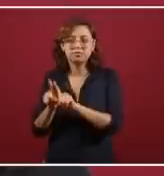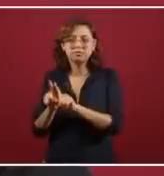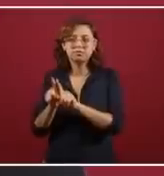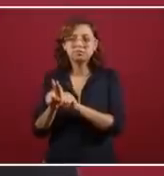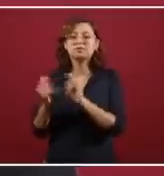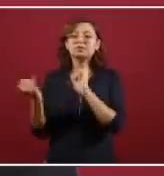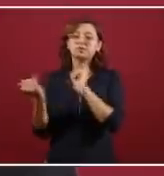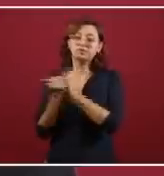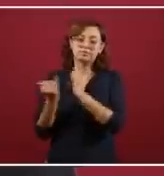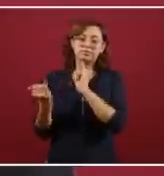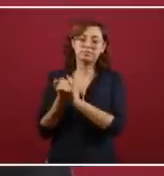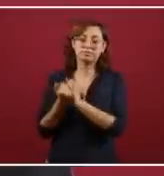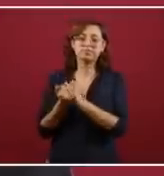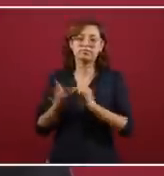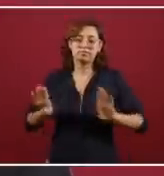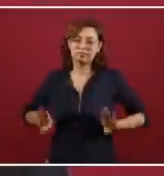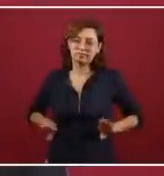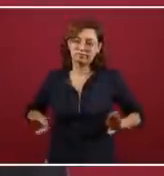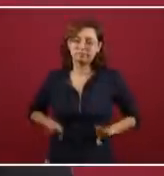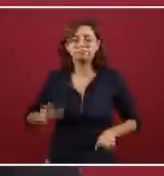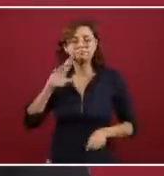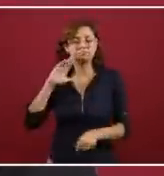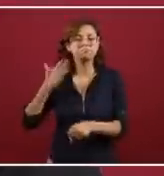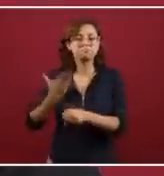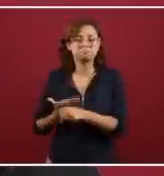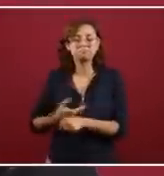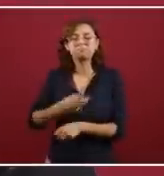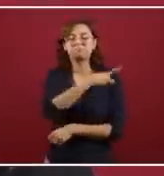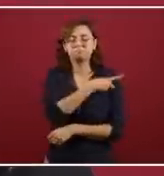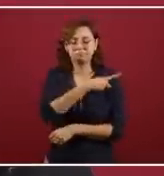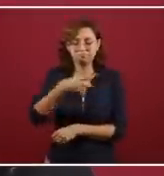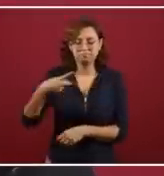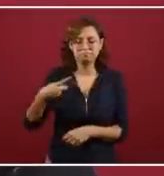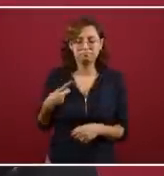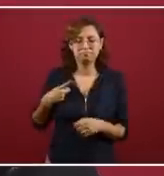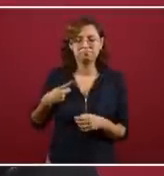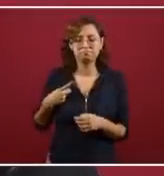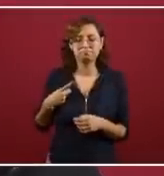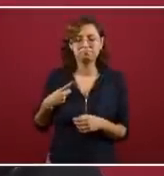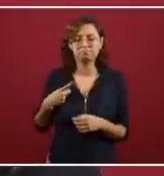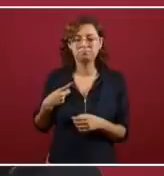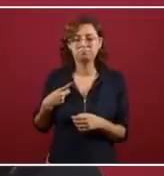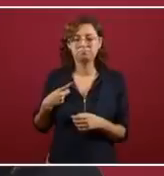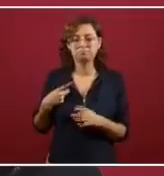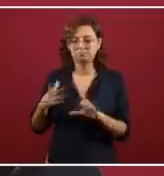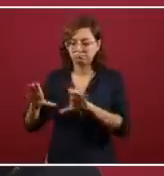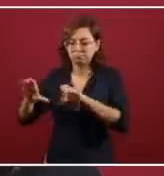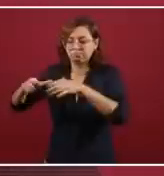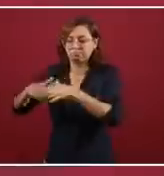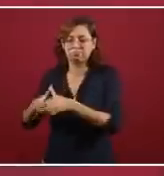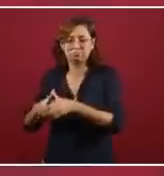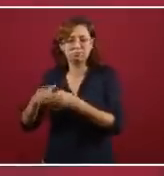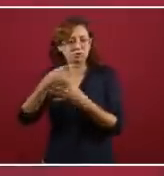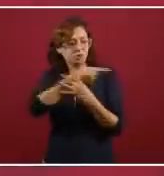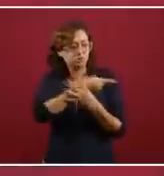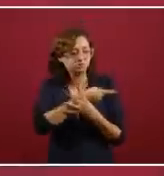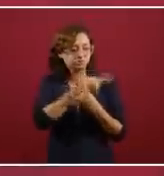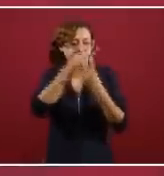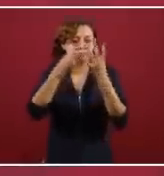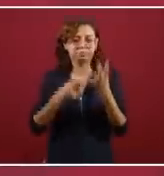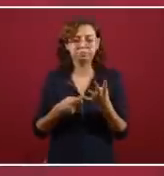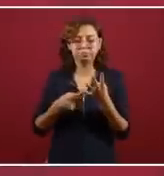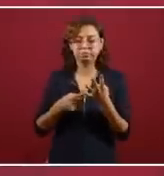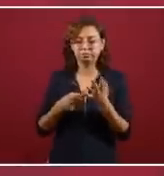tiene que tener una actitud responsable en las comunidades.